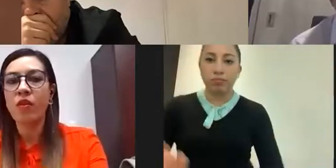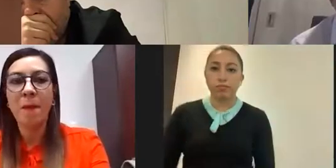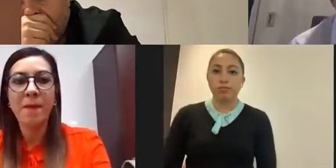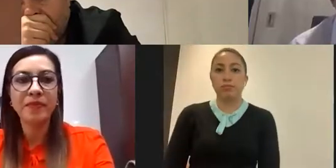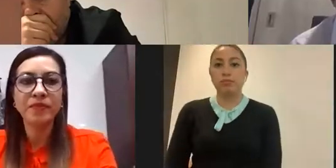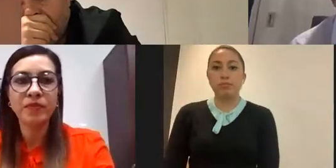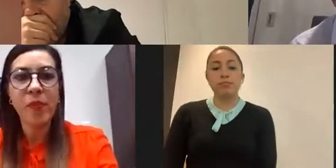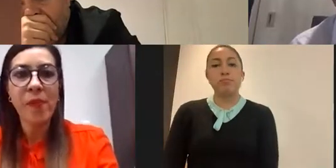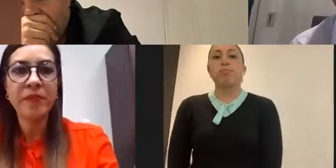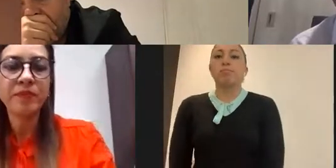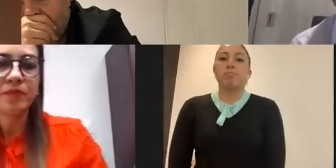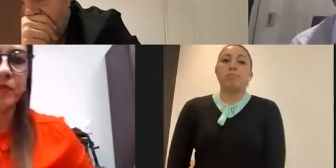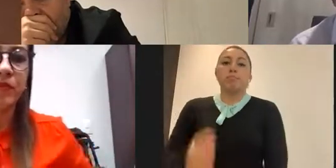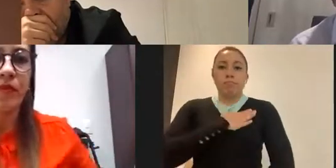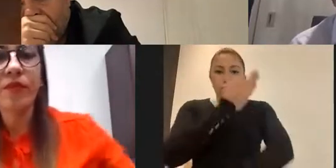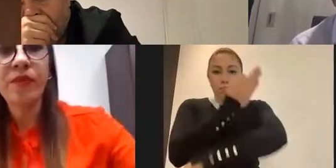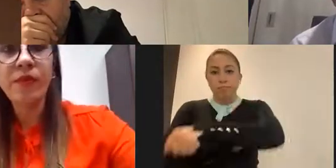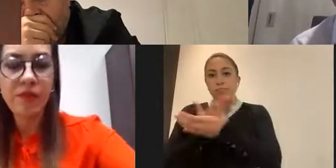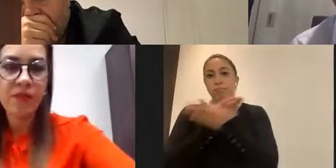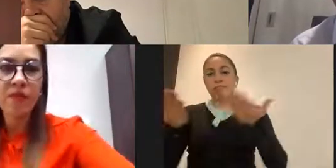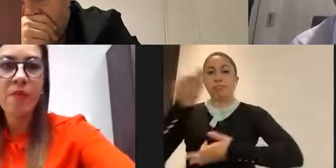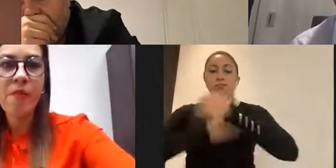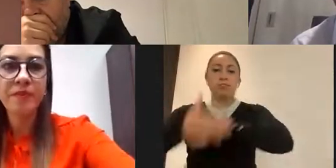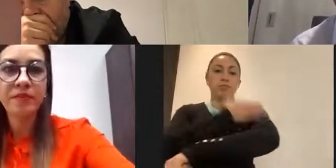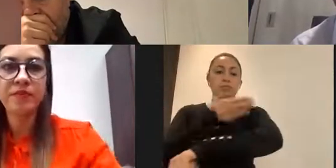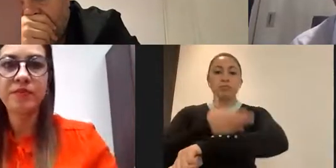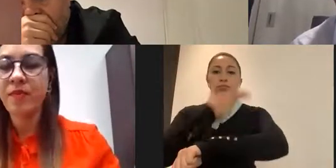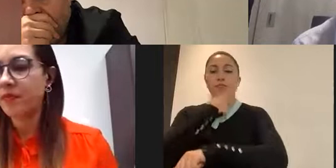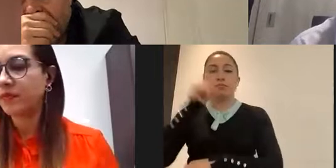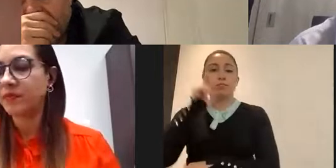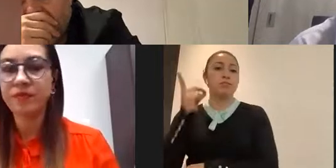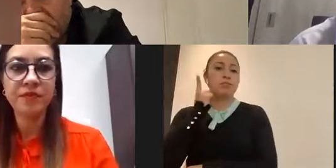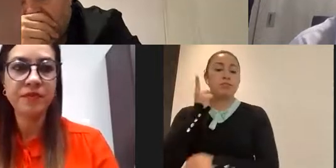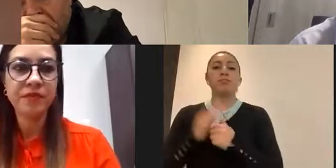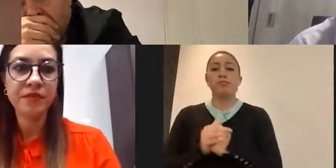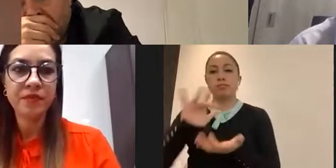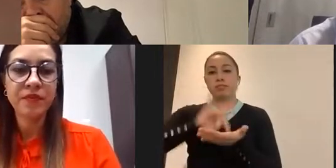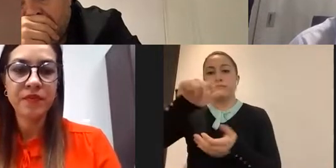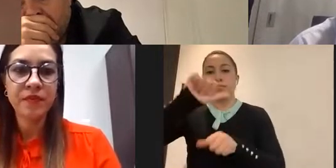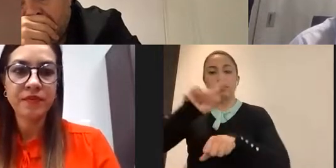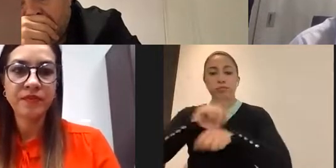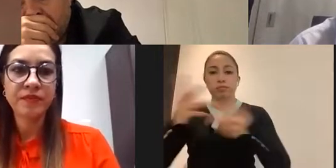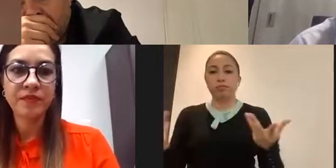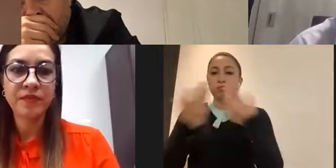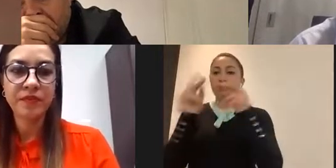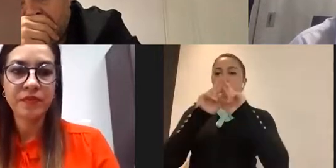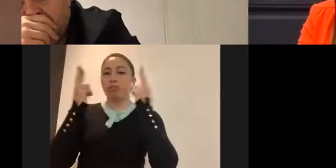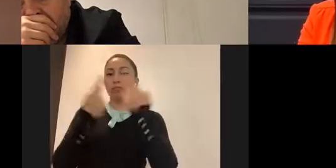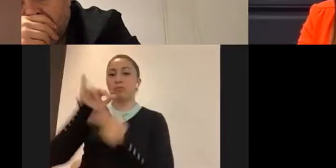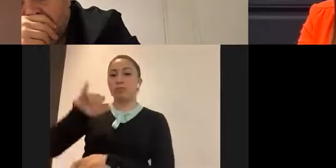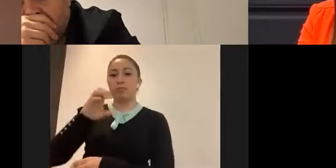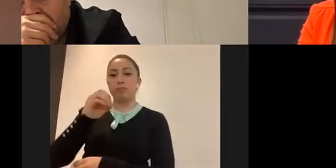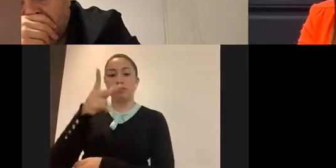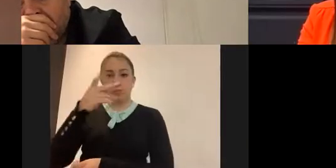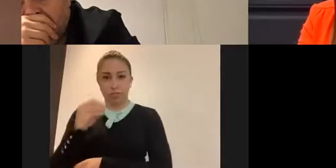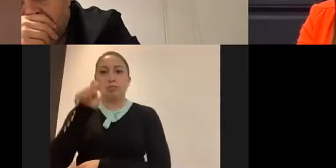Gracias, muy buena tarde, compañeras, compañeros diputados. Agradecemos la presencia para esta reunión de Junta de Coordinación Política. También,